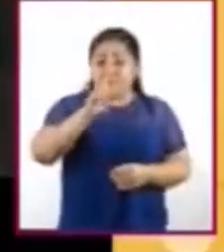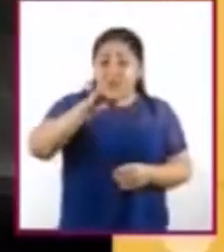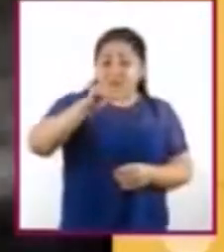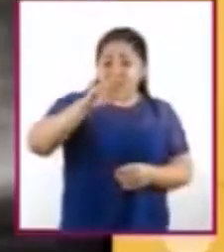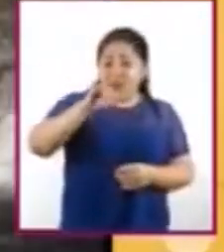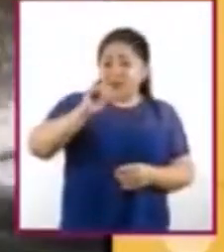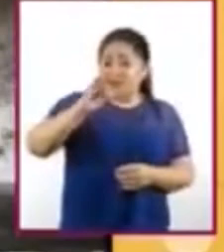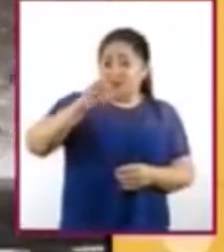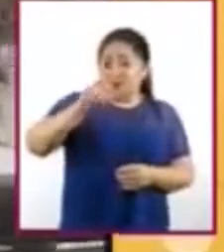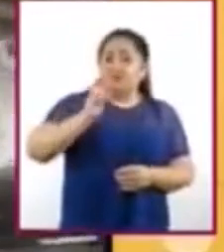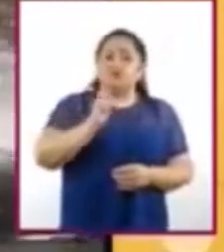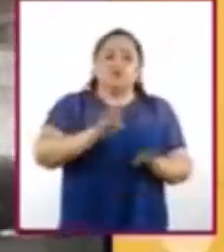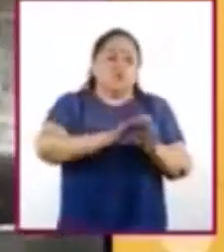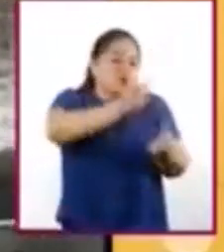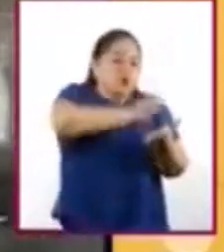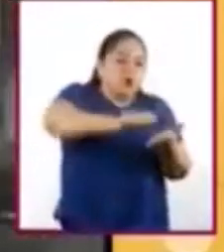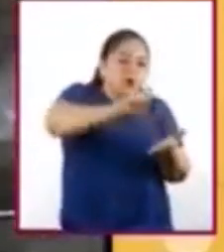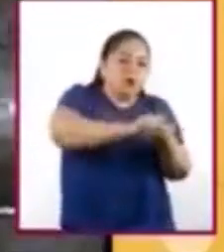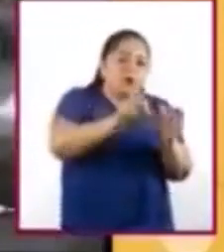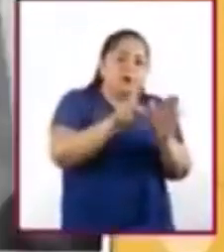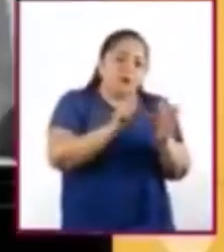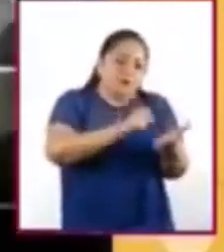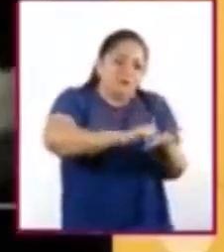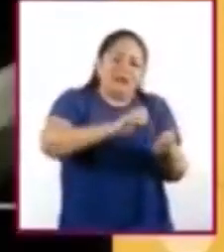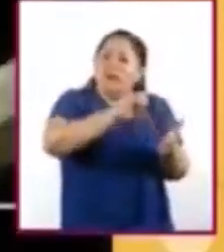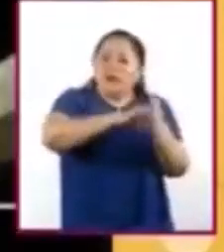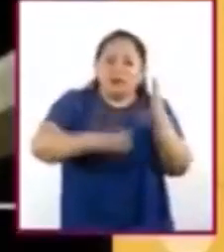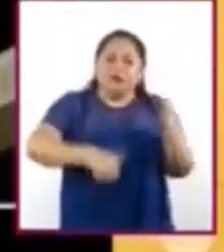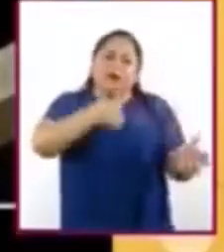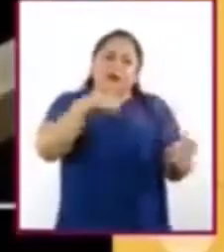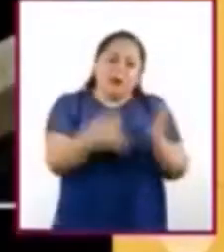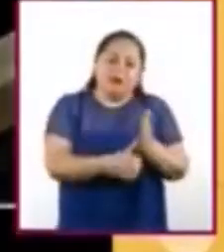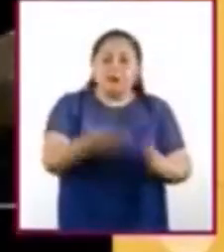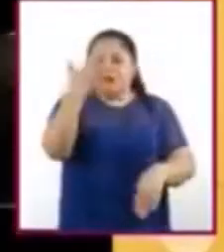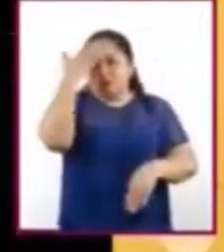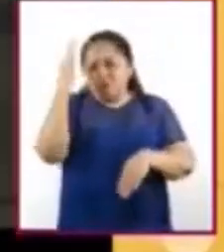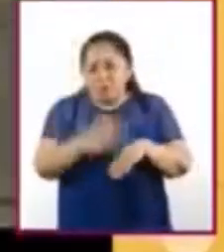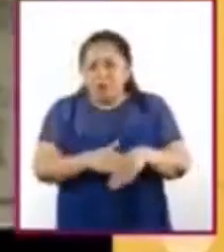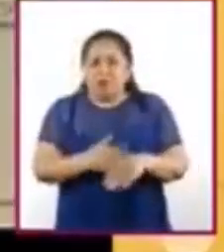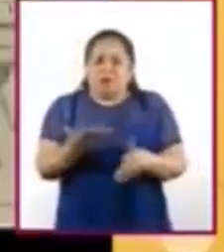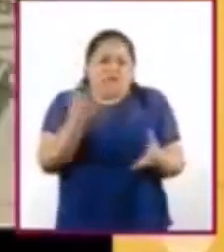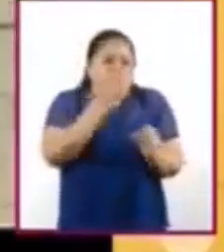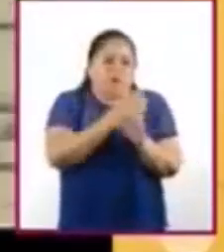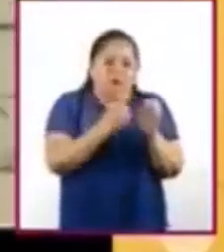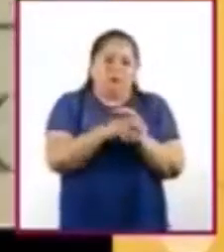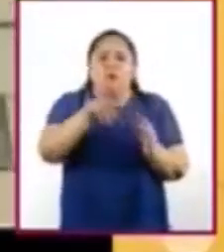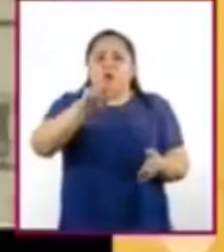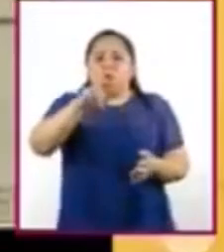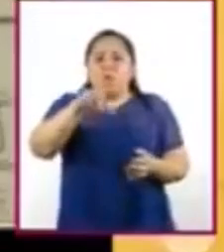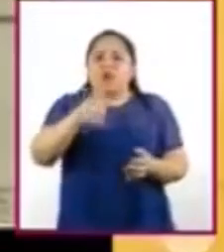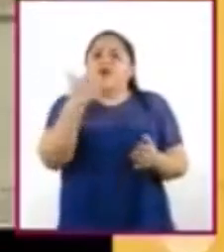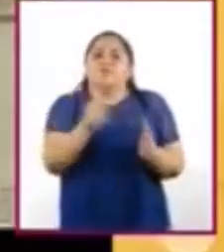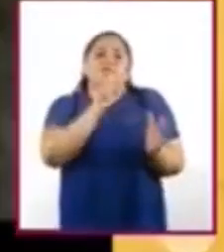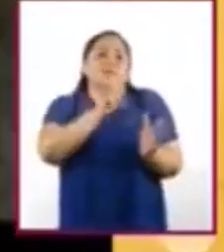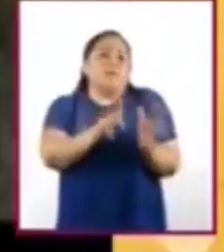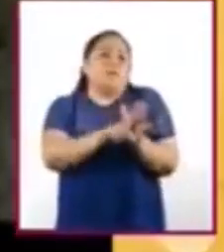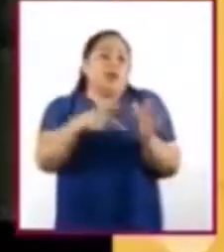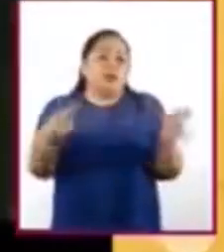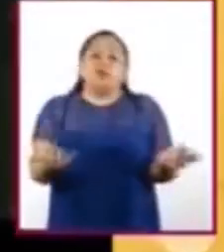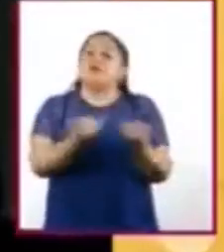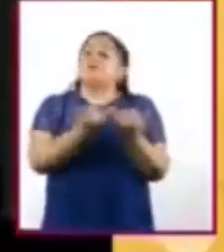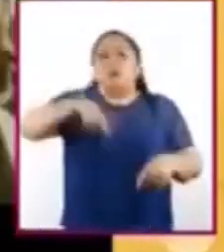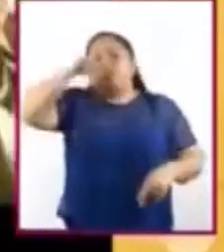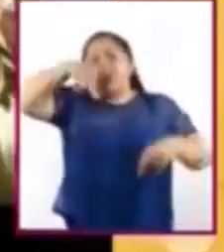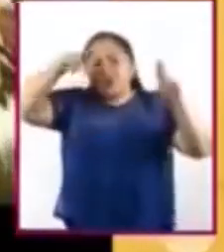pueden ser textos escritos en el periodo, como cartas, memorias, crónicas, novelas y periódicos,